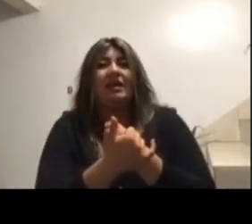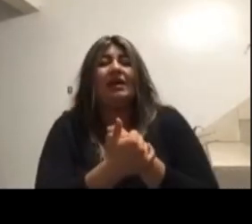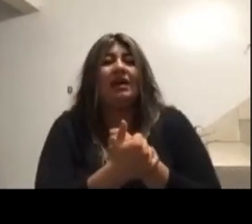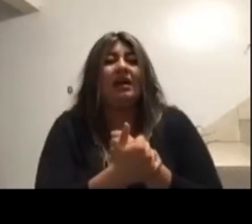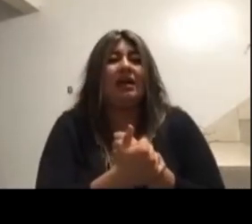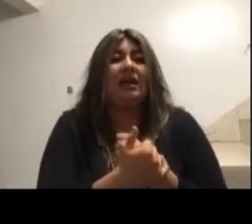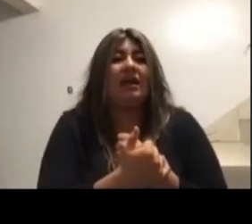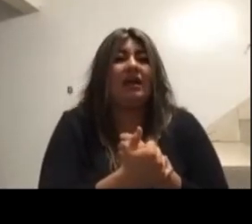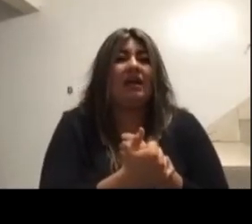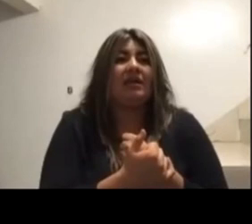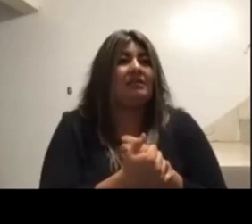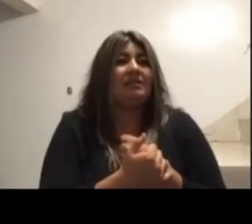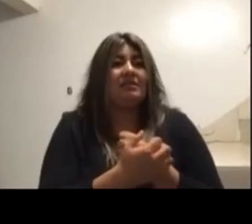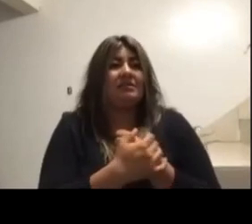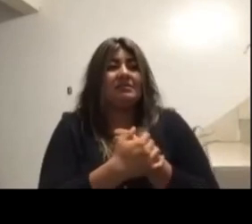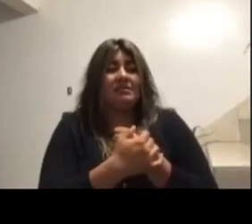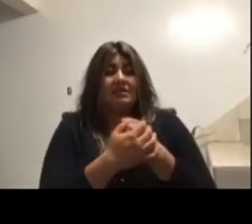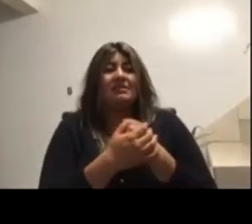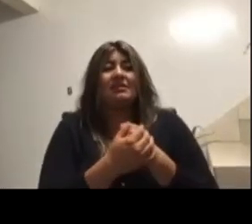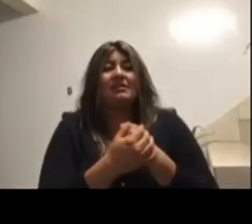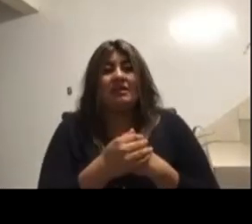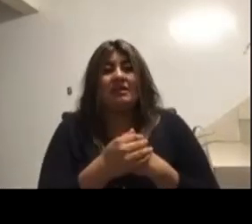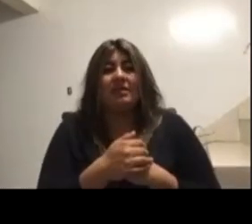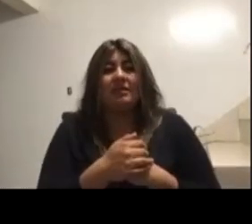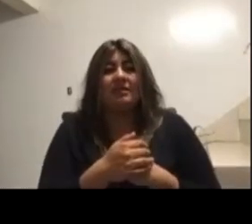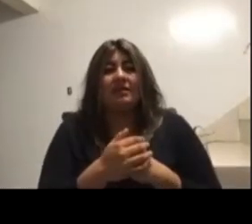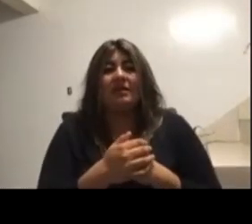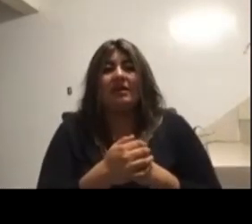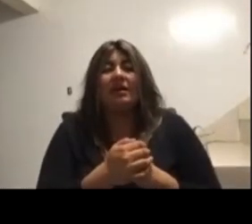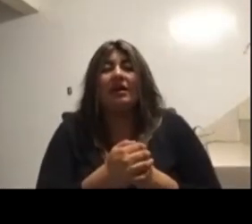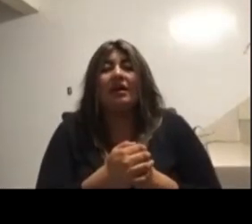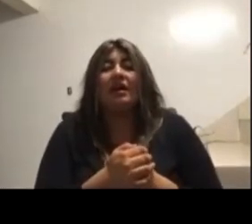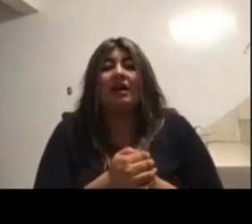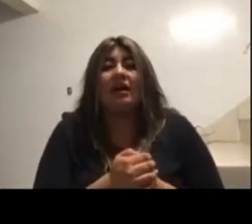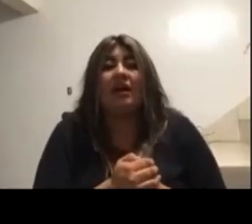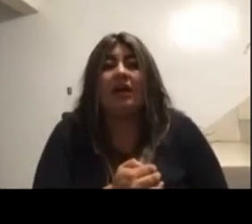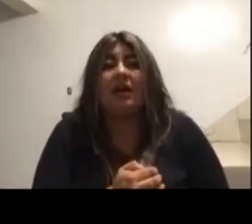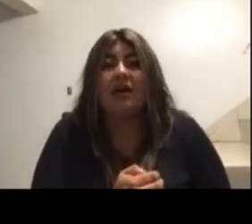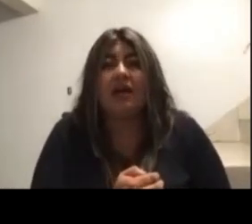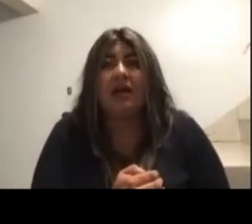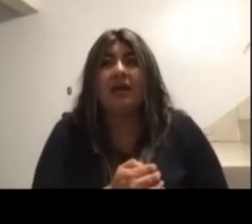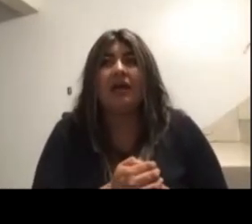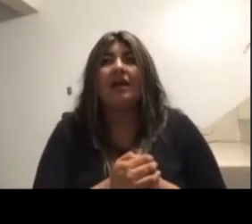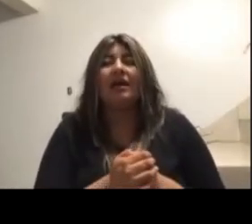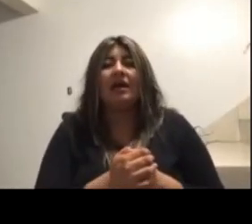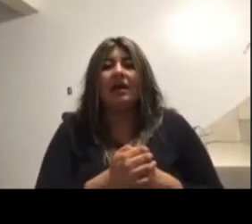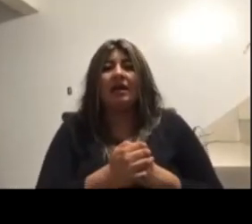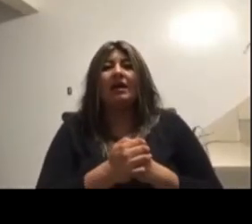recurso pedagógico para la escuela. Claro. En última instancia, eso es lo que se...